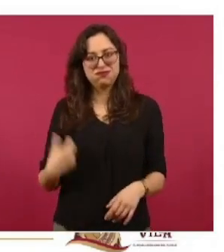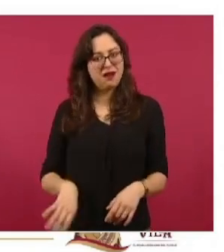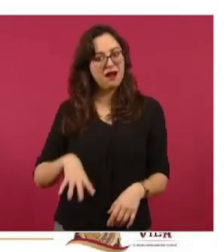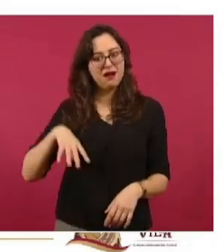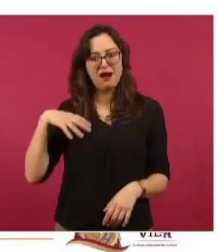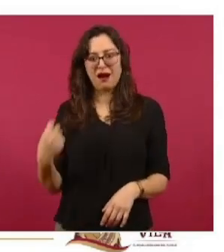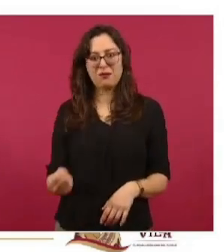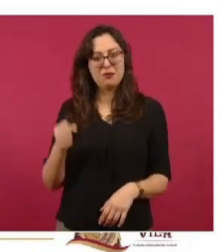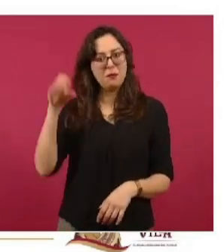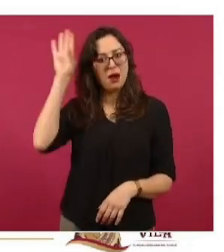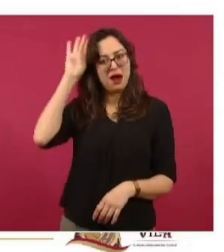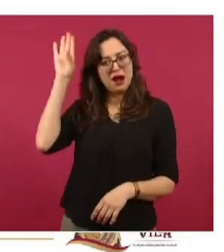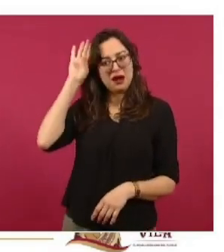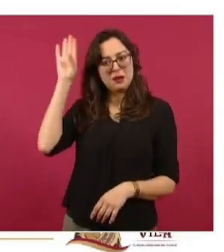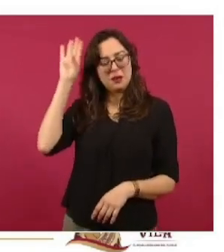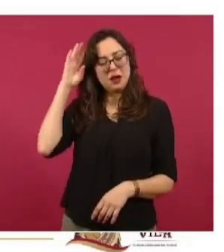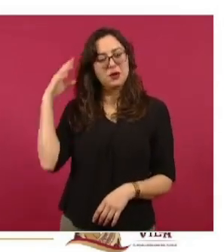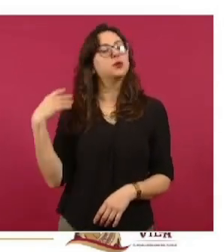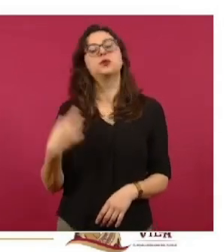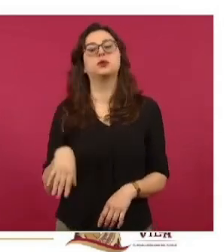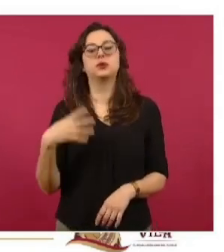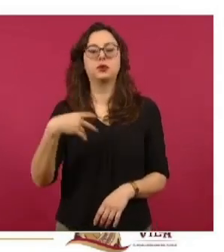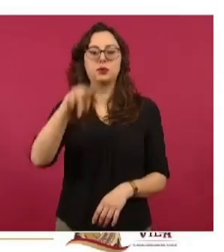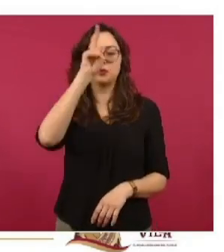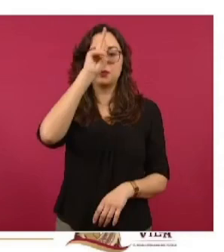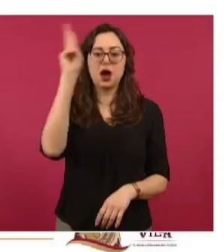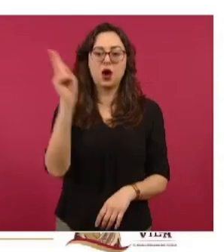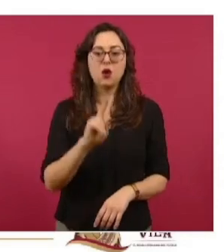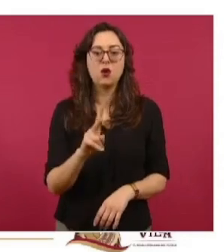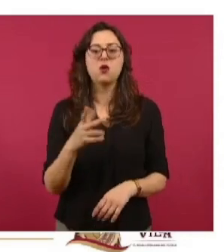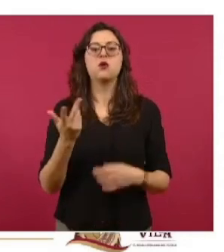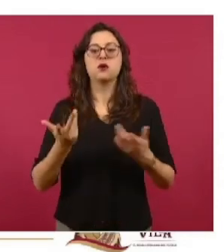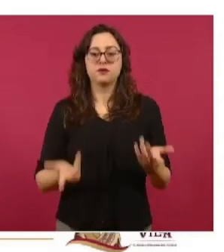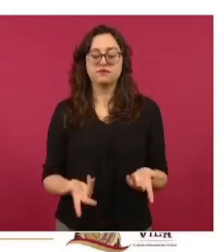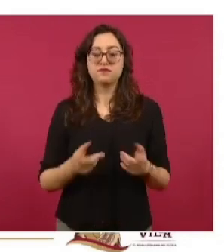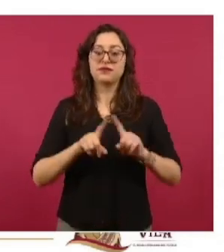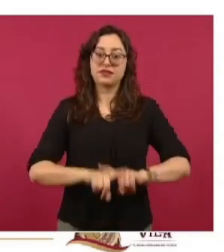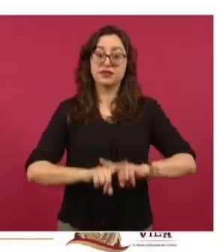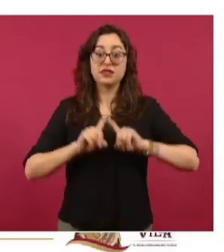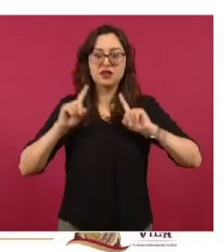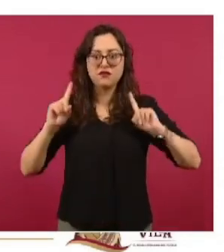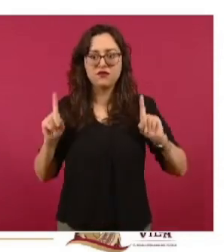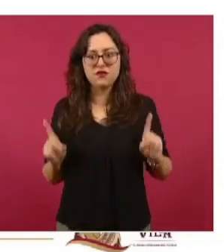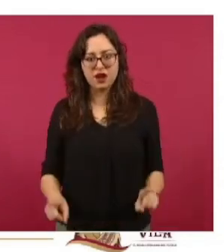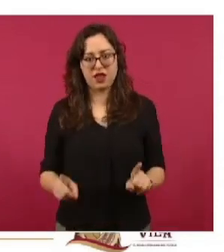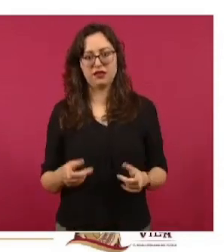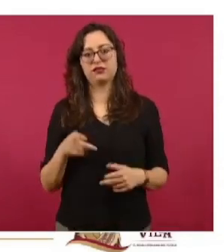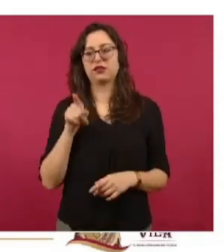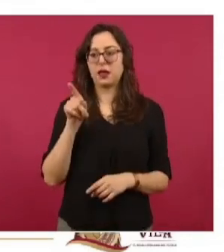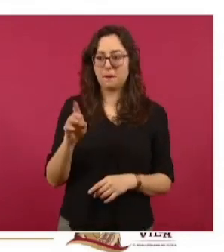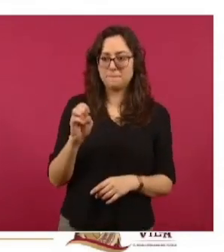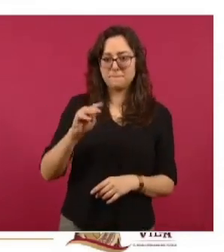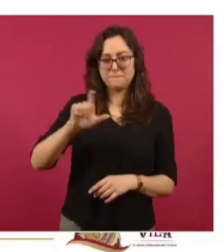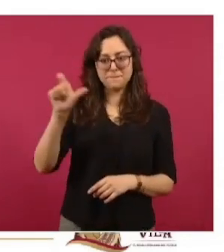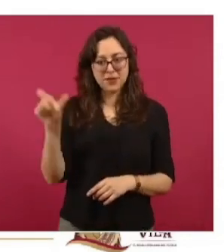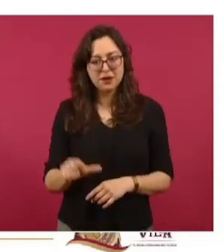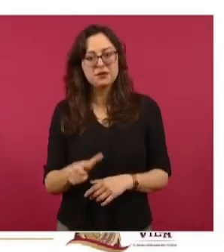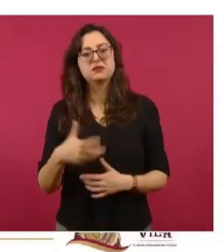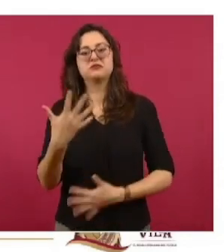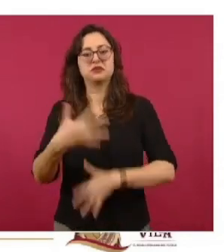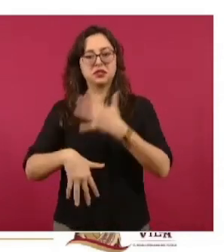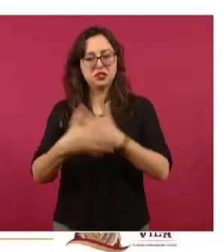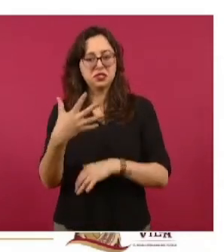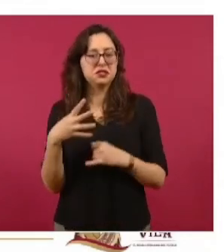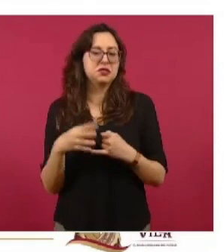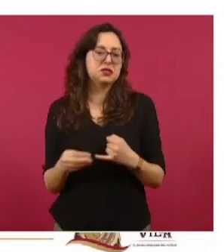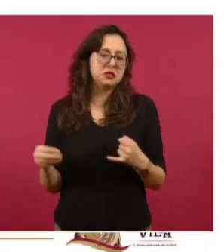mucho esta semana. Y vamos a compararlo con los 15 centavos de margen de franquicia Pemex en Canacín,